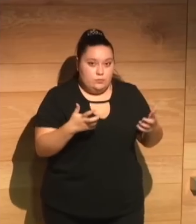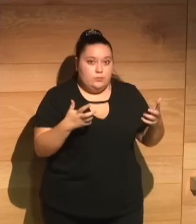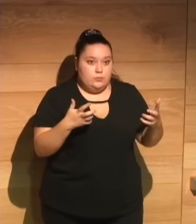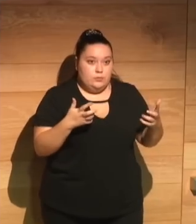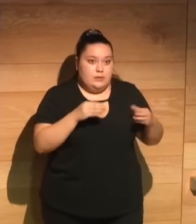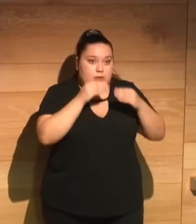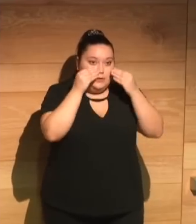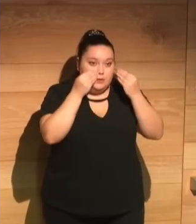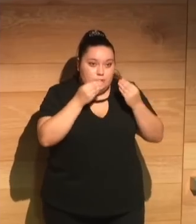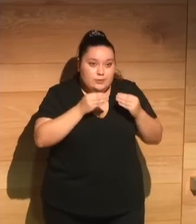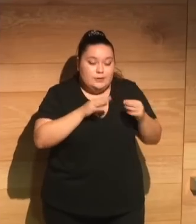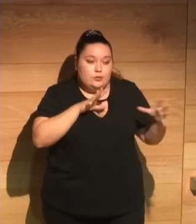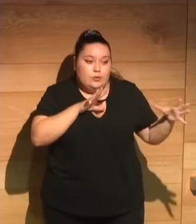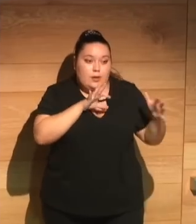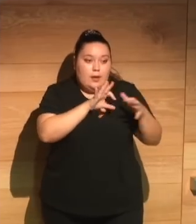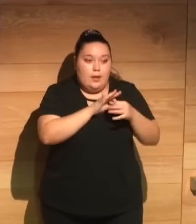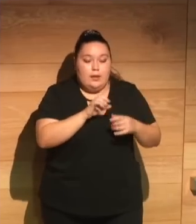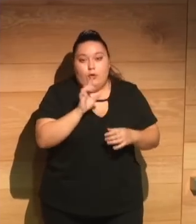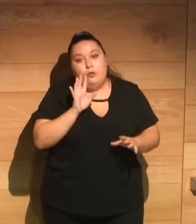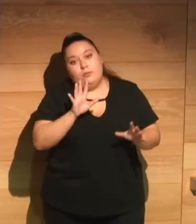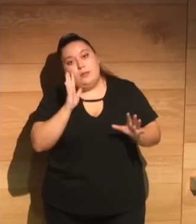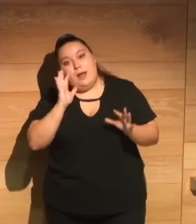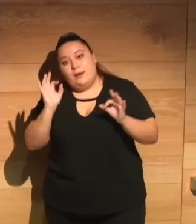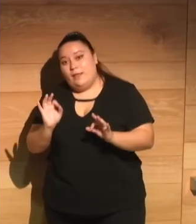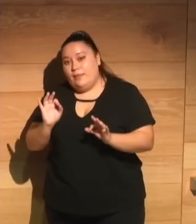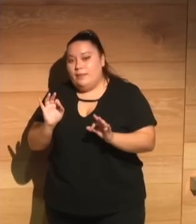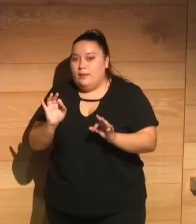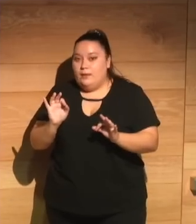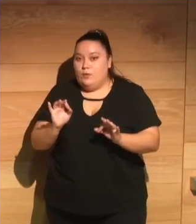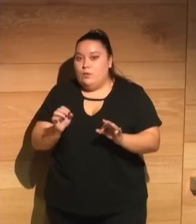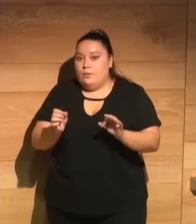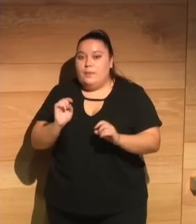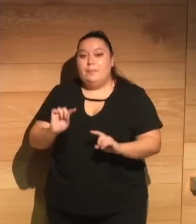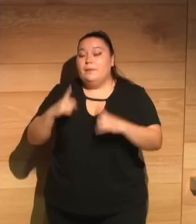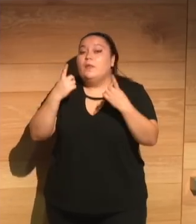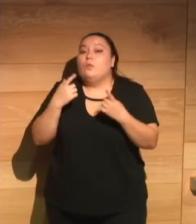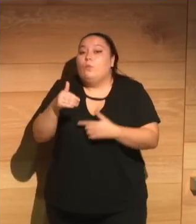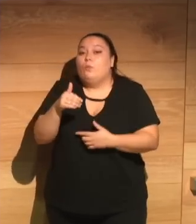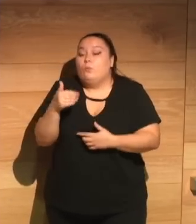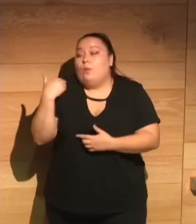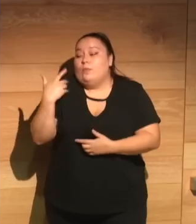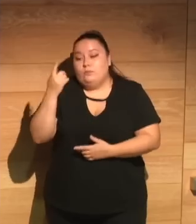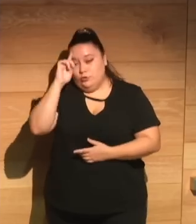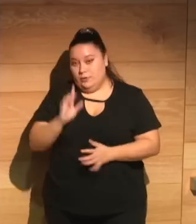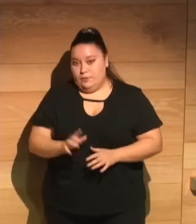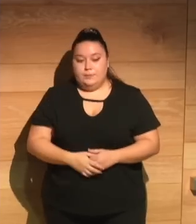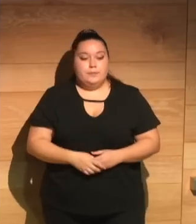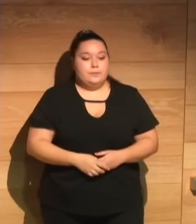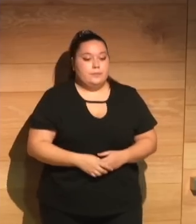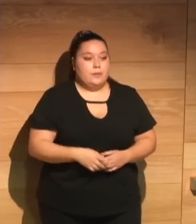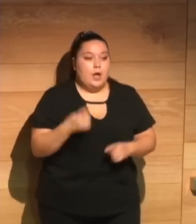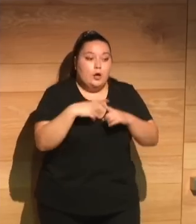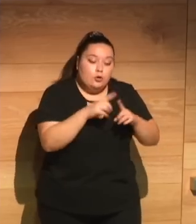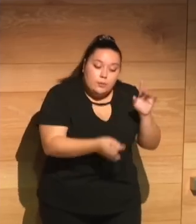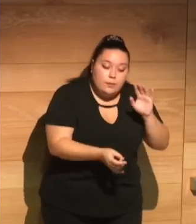fuentes historiográficas que refieren algo, y otra cosa es cuando de verdad sucede de forma efectiva por primera vez. Claro, yo me imagino, por lo que estabas diciendo, de que las cosas